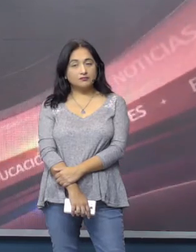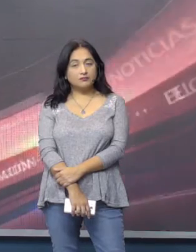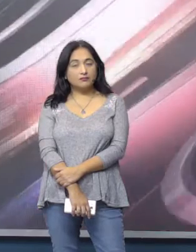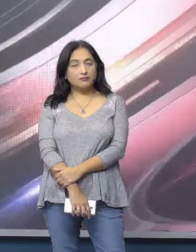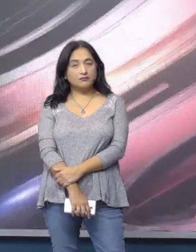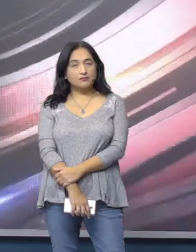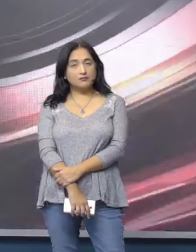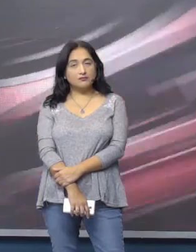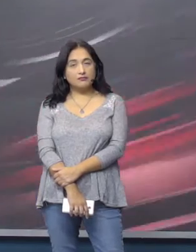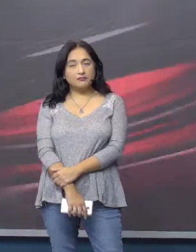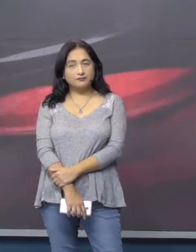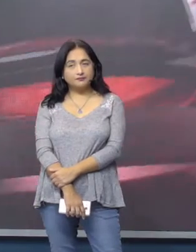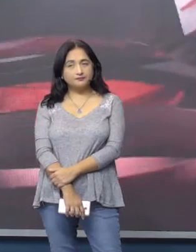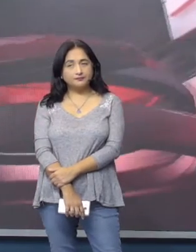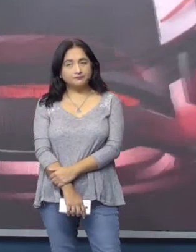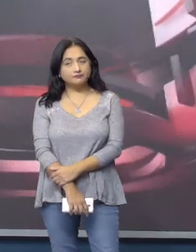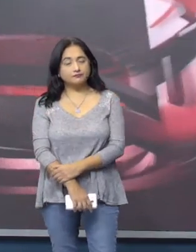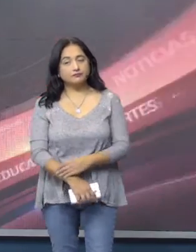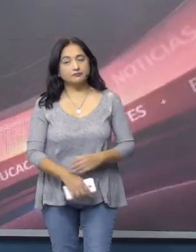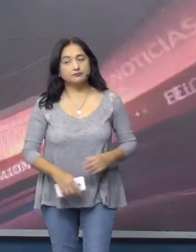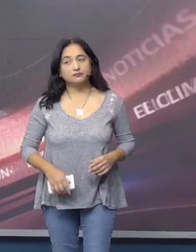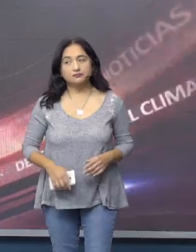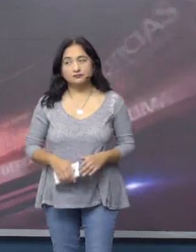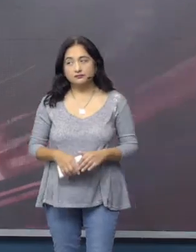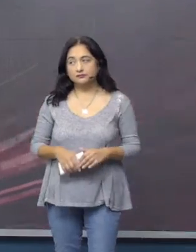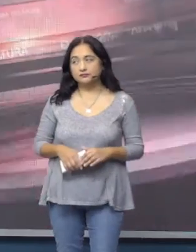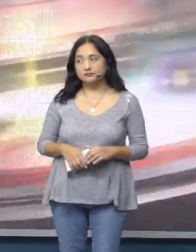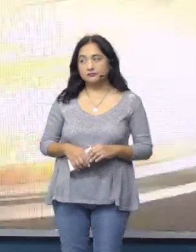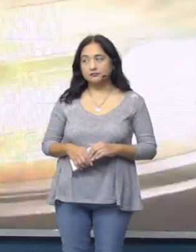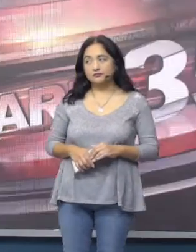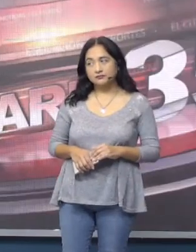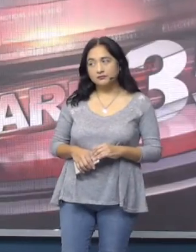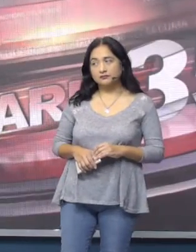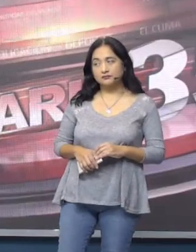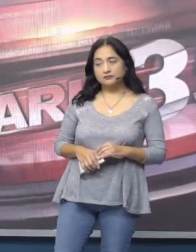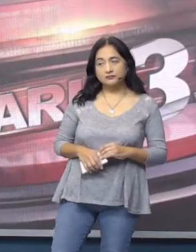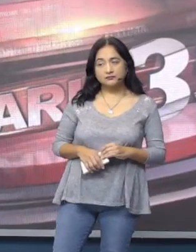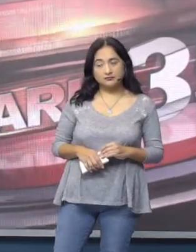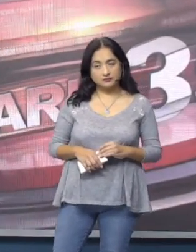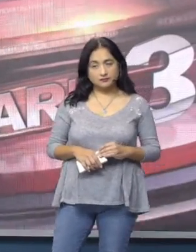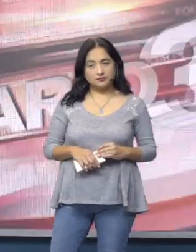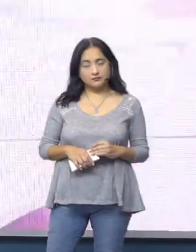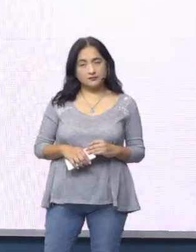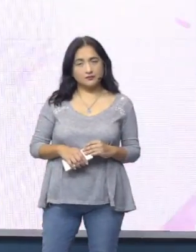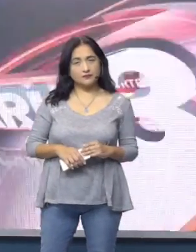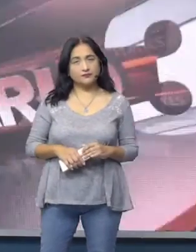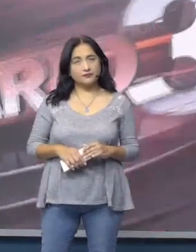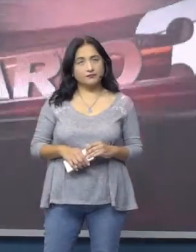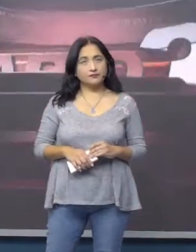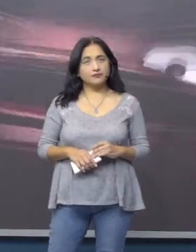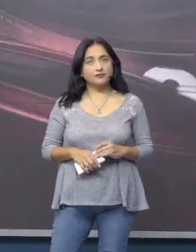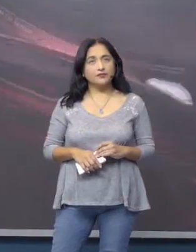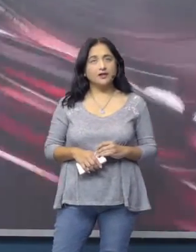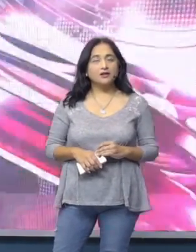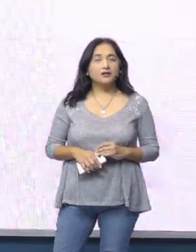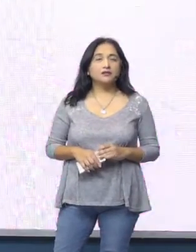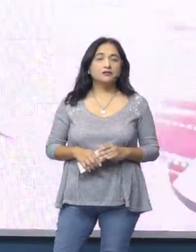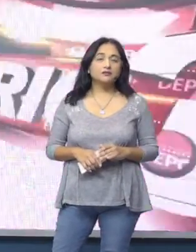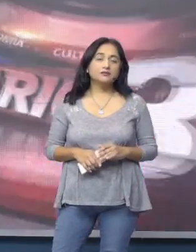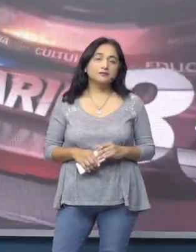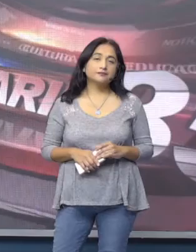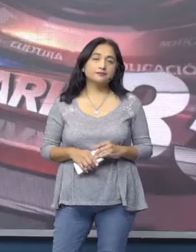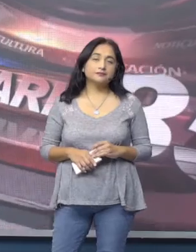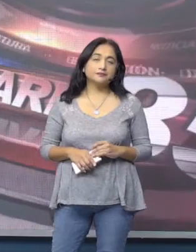involucrar a una gran parte de todas las escuelas a lo largo y a lo ancho del país.